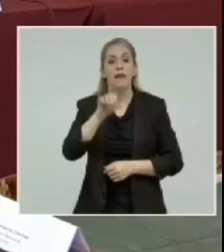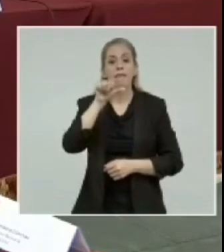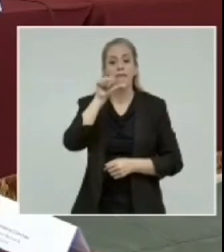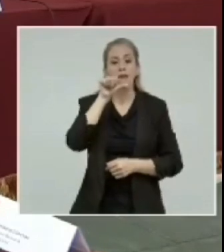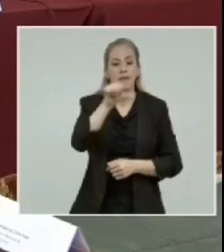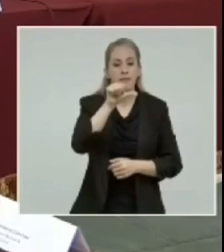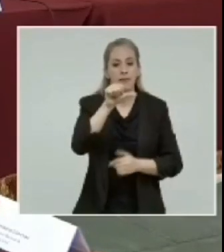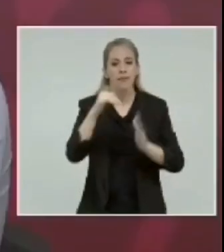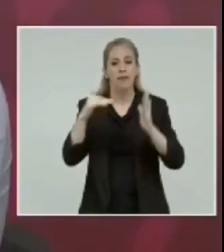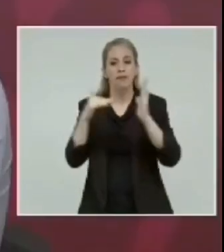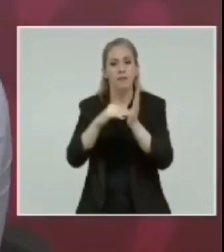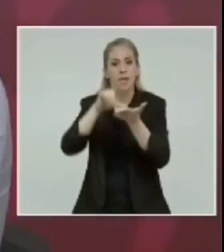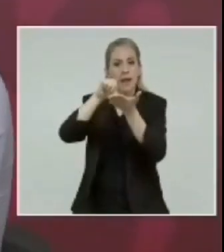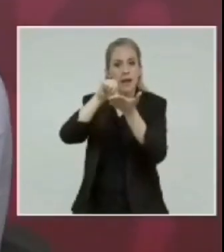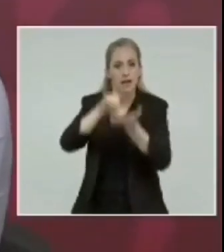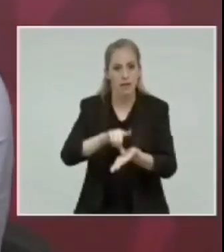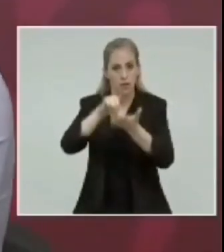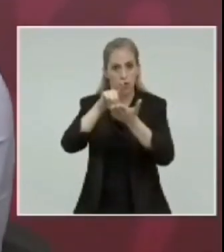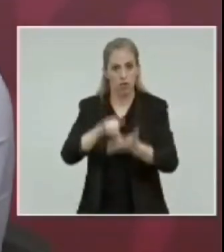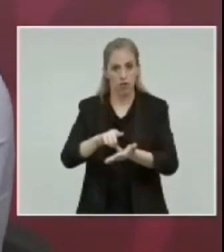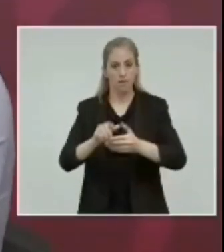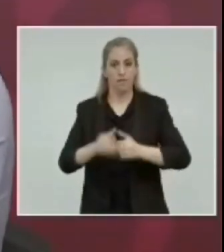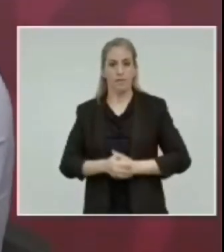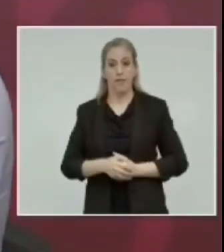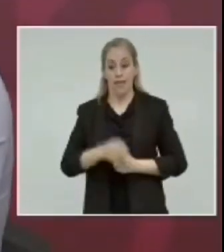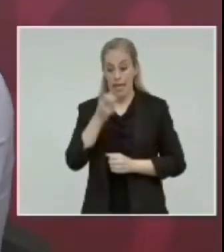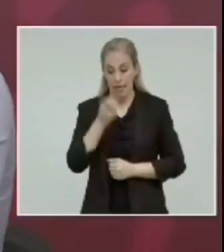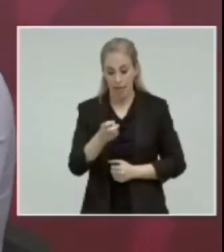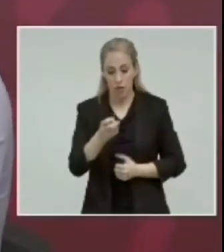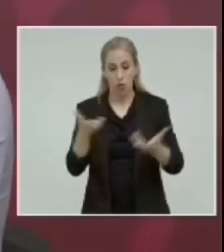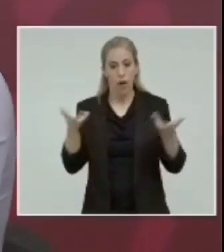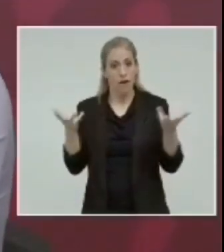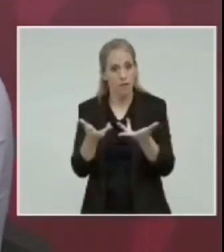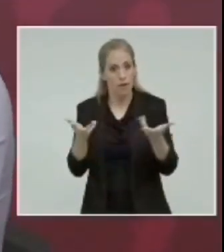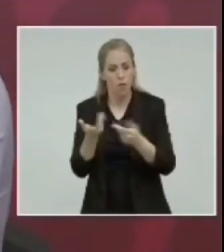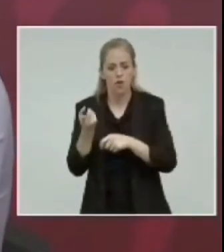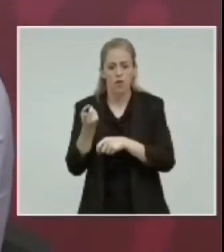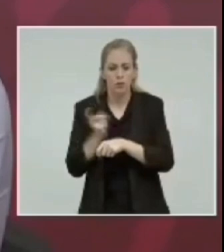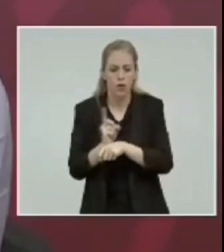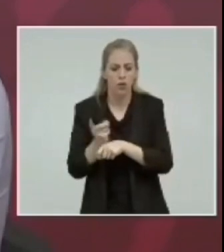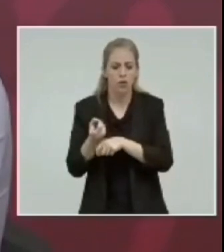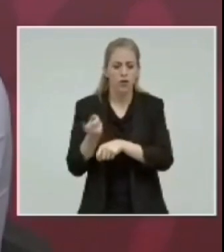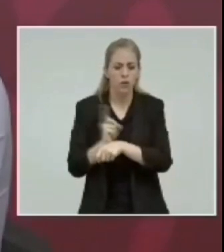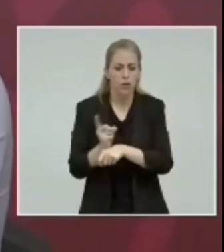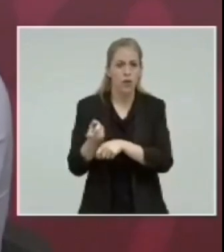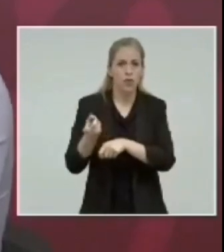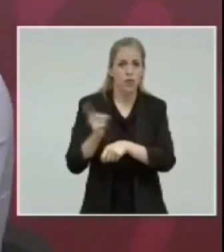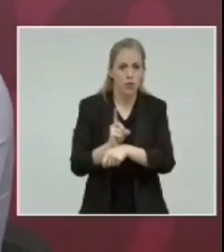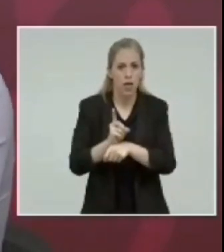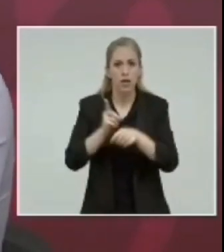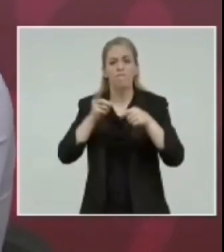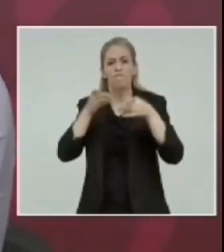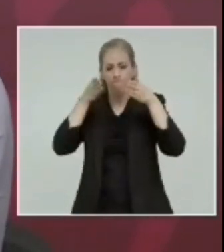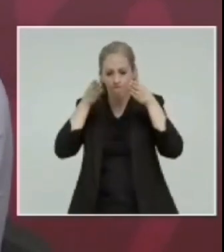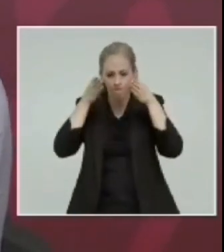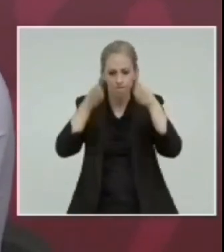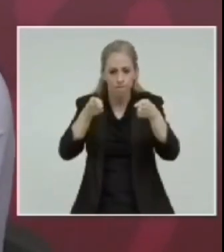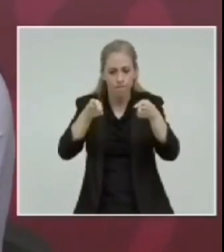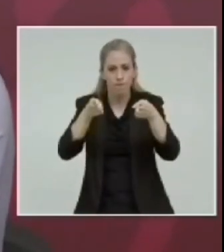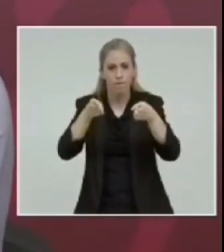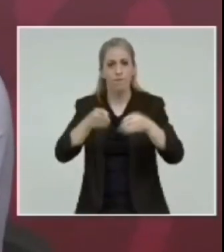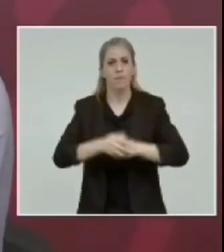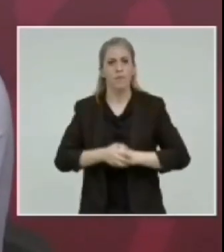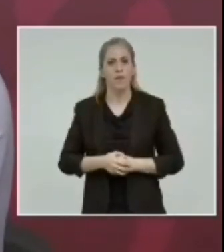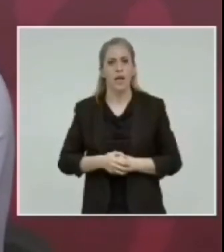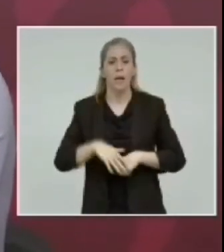16.000 litros. Estas son algunas de las acciones que todos los días nos concentramos: